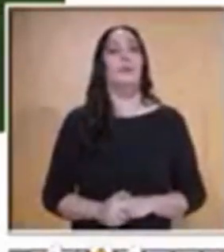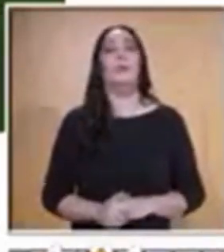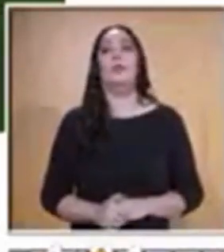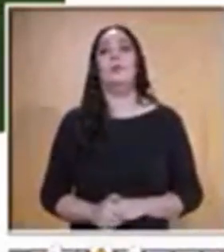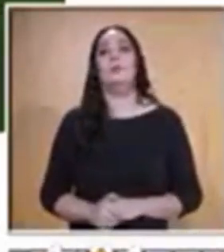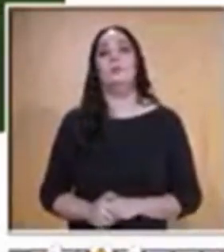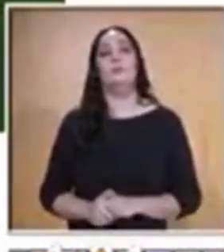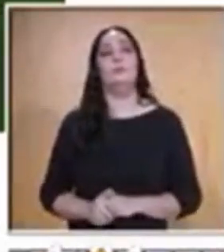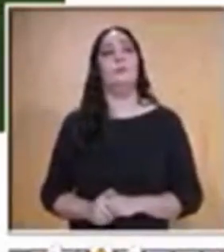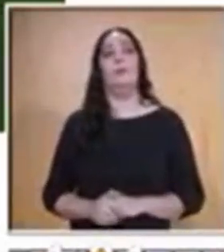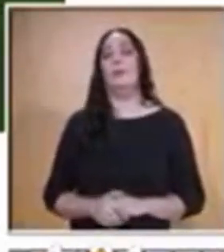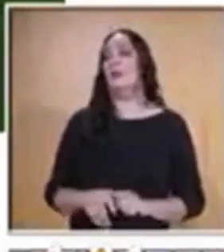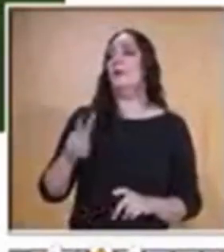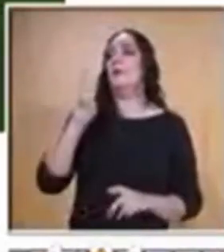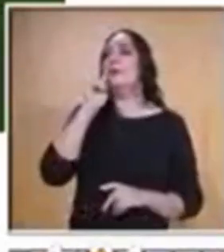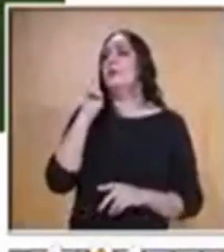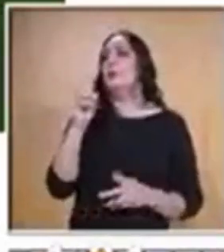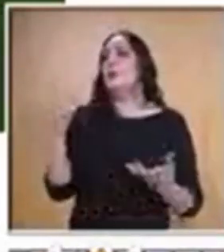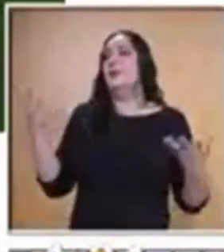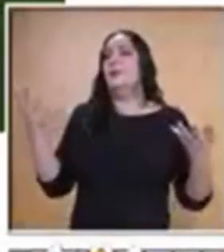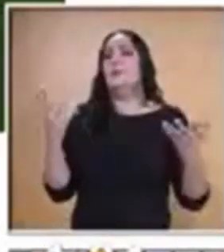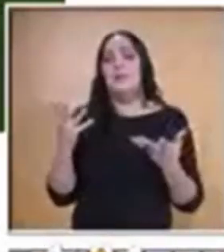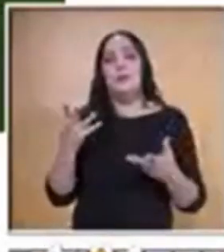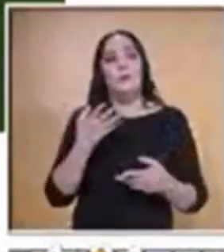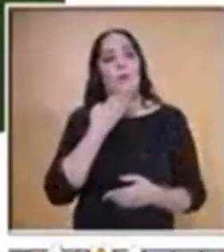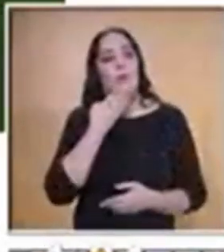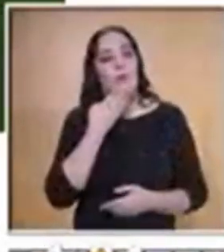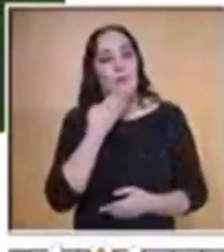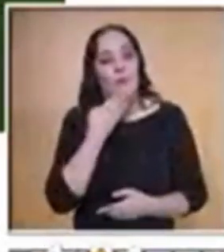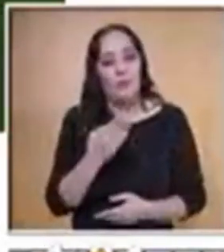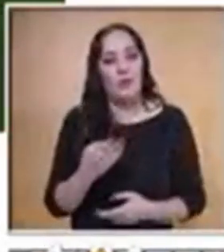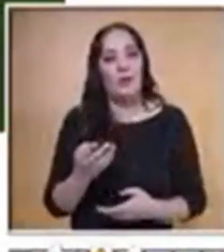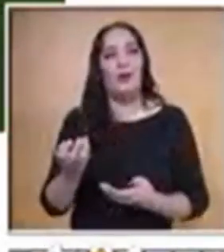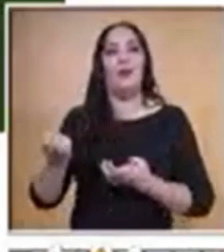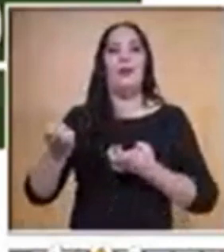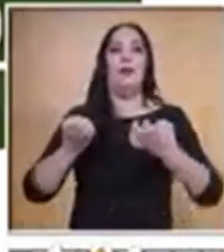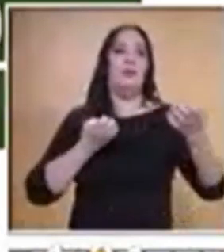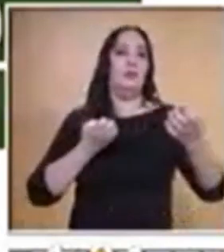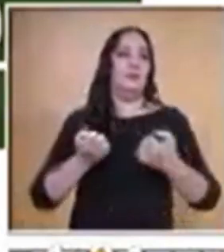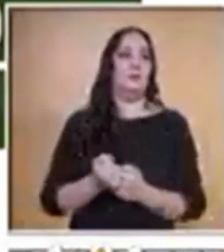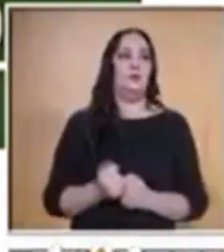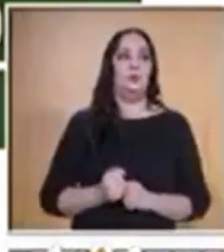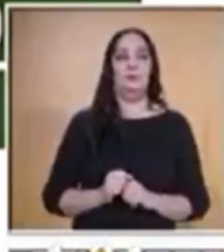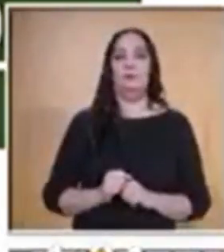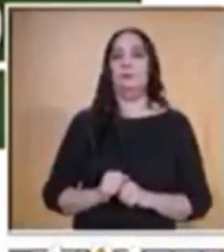Bien, vamos a corroborar que hayan hecho el ejercicio correctamente. ¿Va?